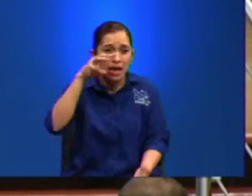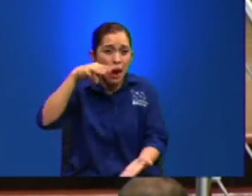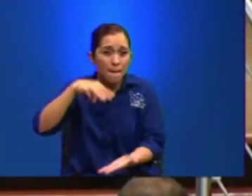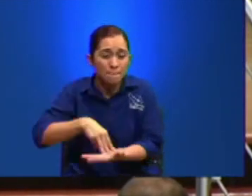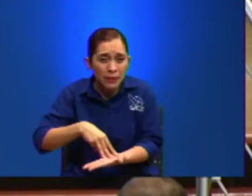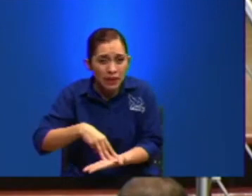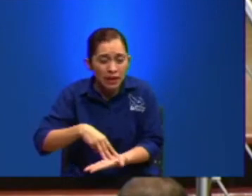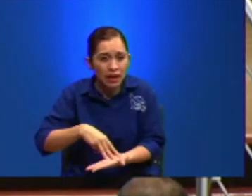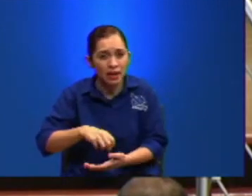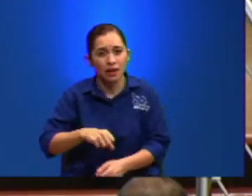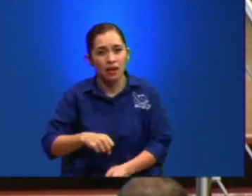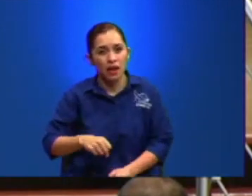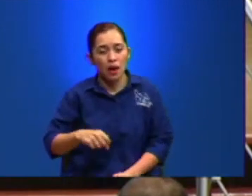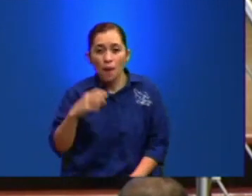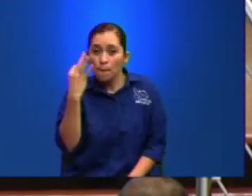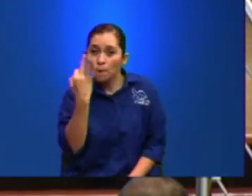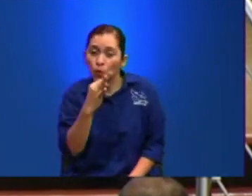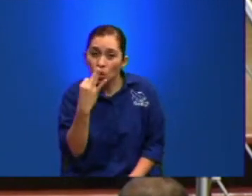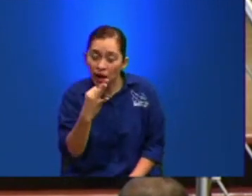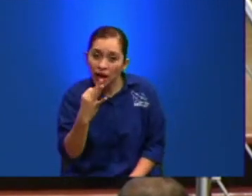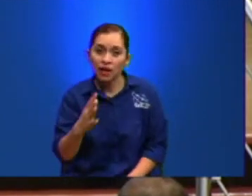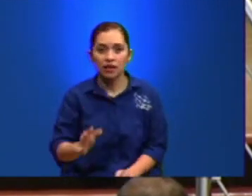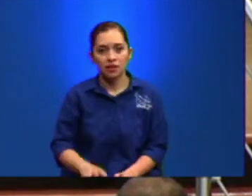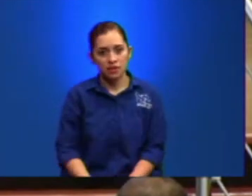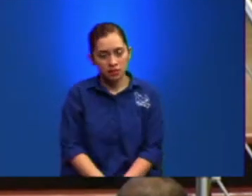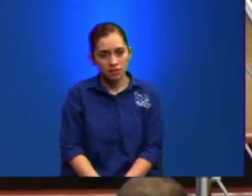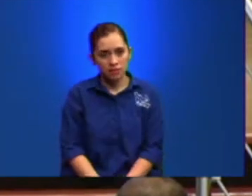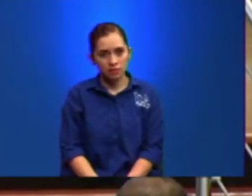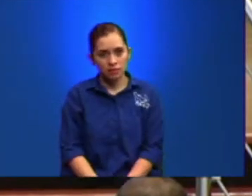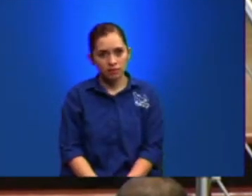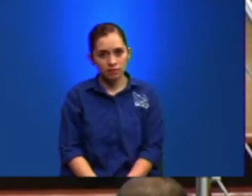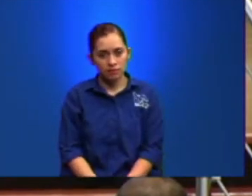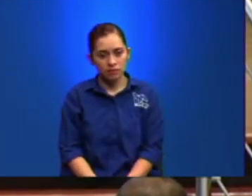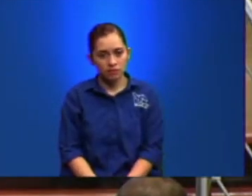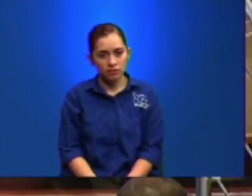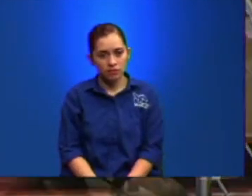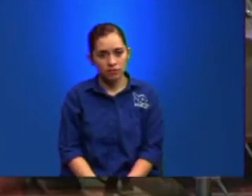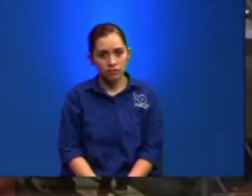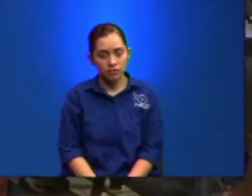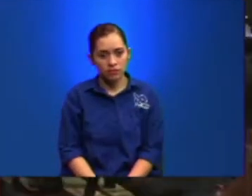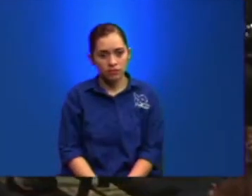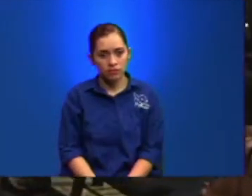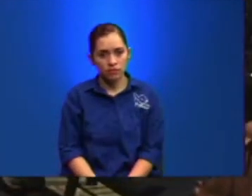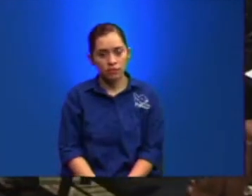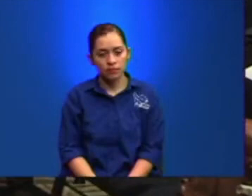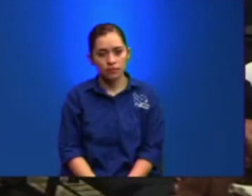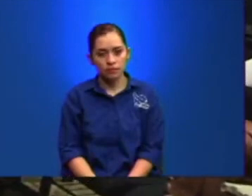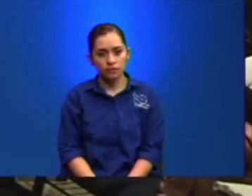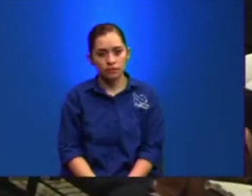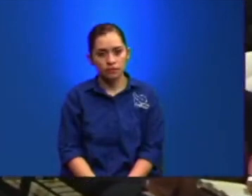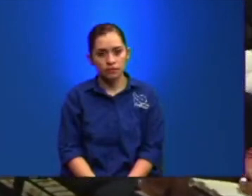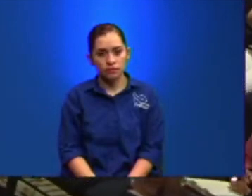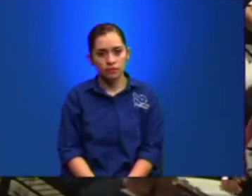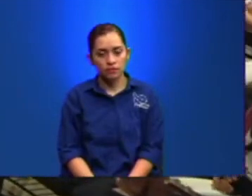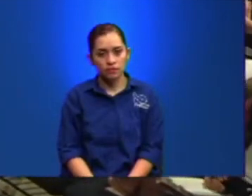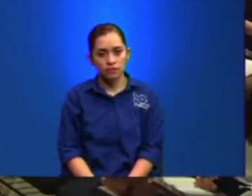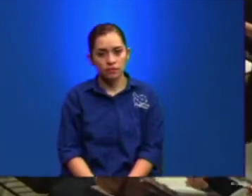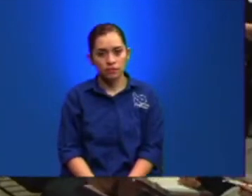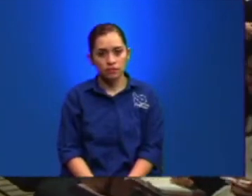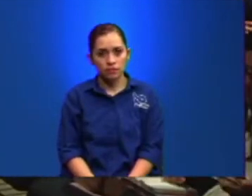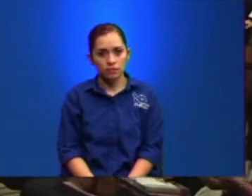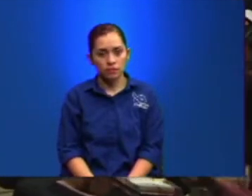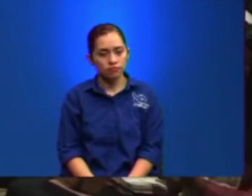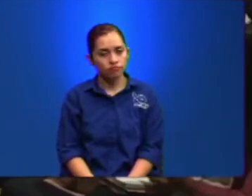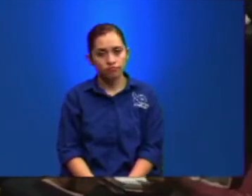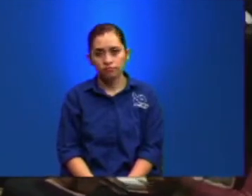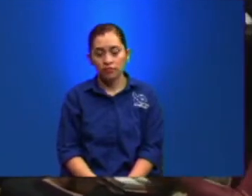365 días sólo 365 reynés podía atender o sea que todas con su ticket como que estuvieran en la